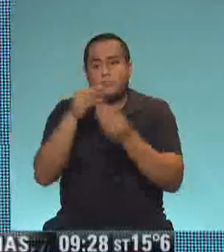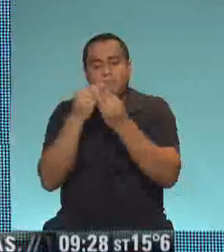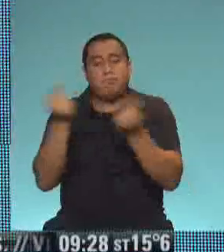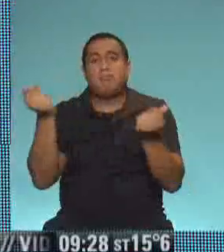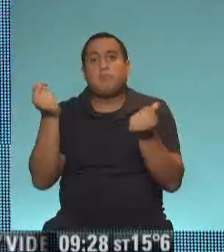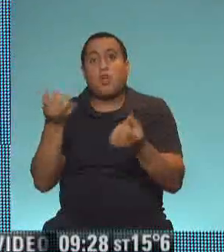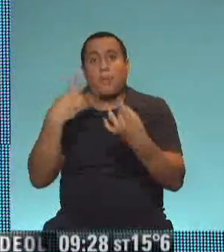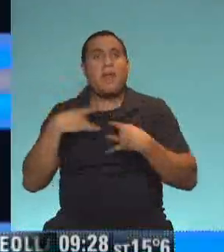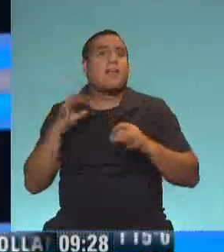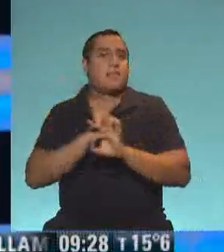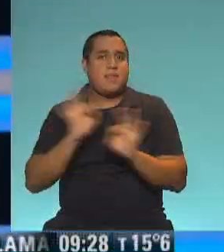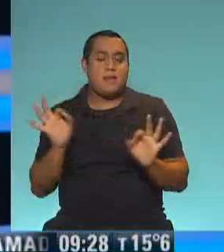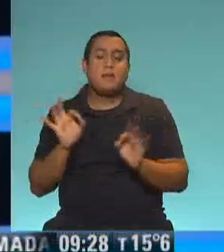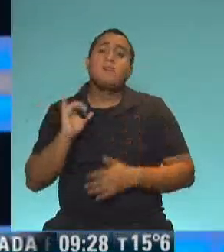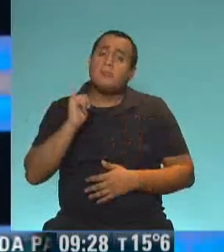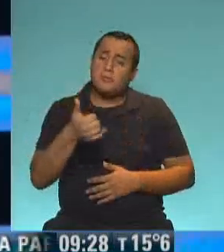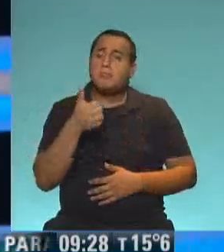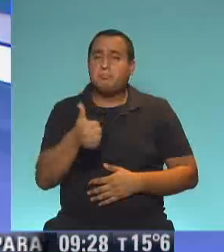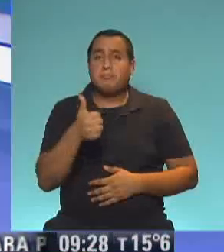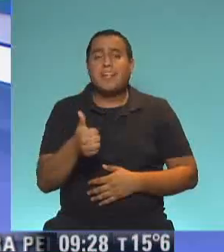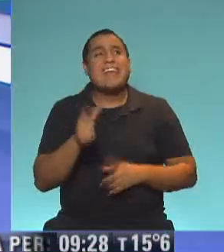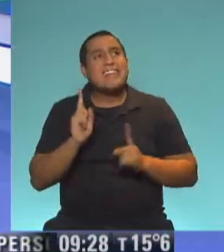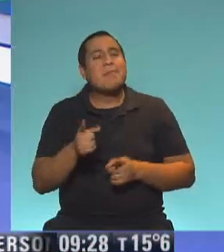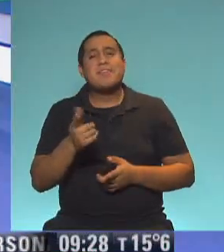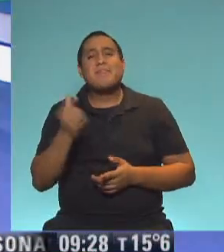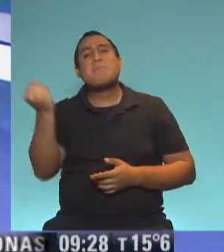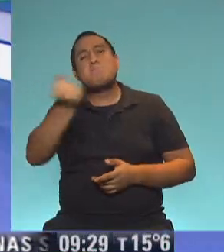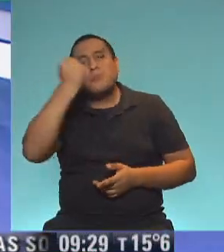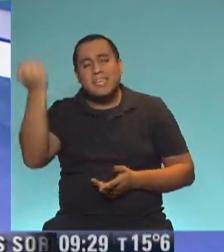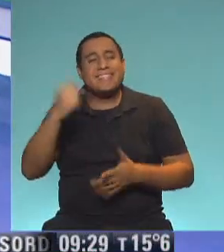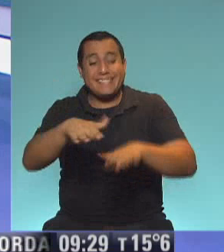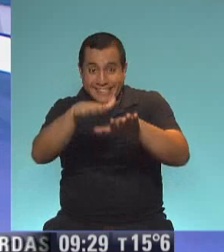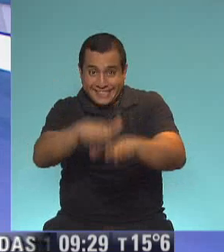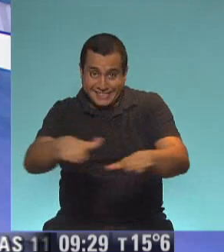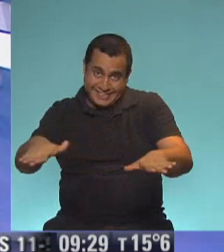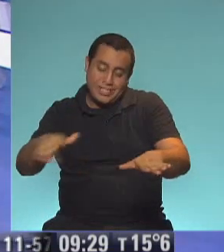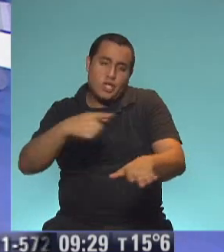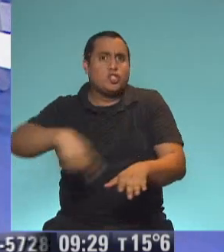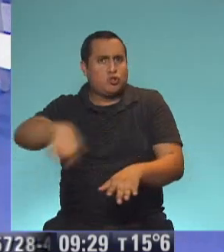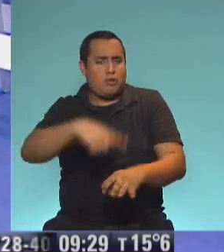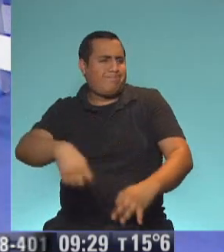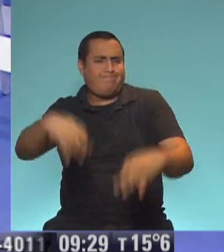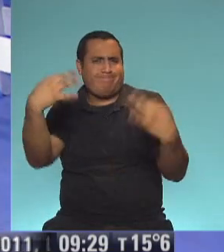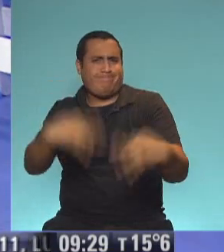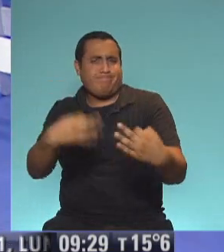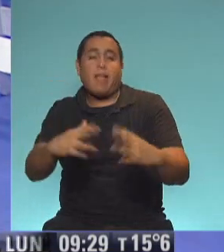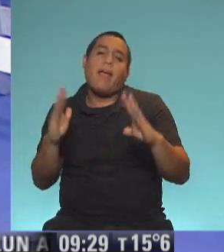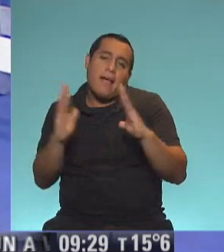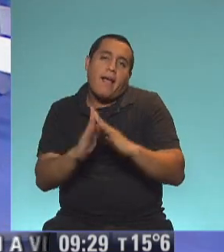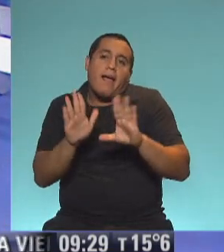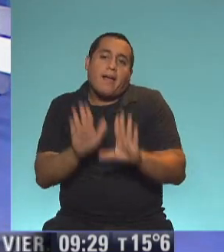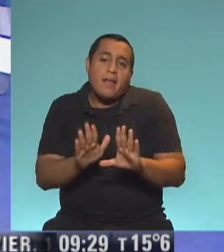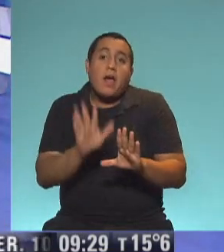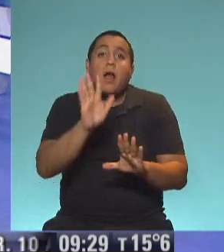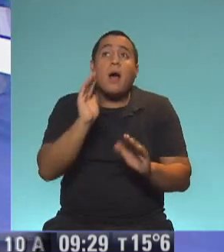contagiamos. Exactamente, bien. Muy bien. Y también algo muy importante, como los más chiquititos, que son los que están portando mejor, que se tienen que quedar en casa.